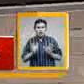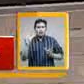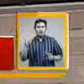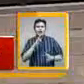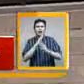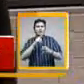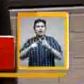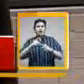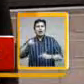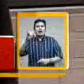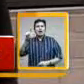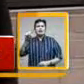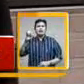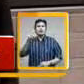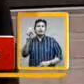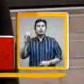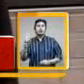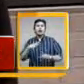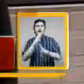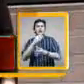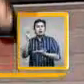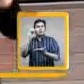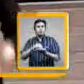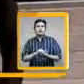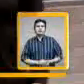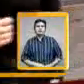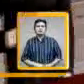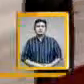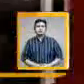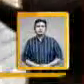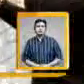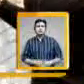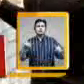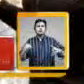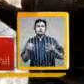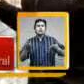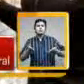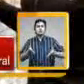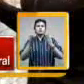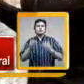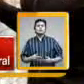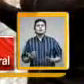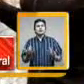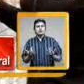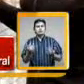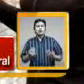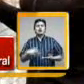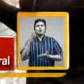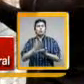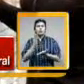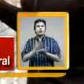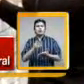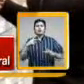Alejandro Salamanca, presidente de la Junta de Vecinos de Ovejuyo Central, nos cuenta más. Estamos ya empezando a tomar medidas